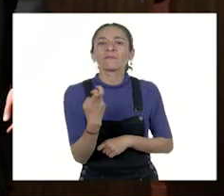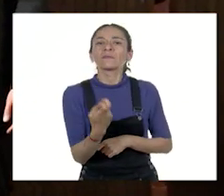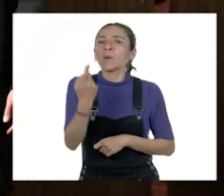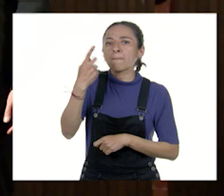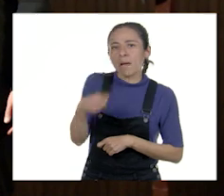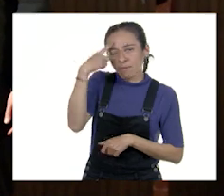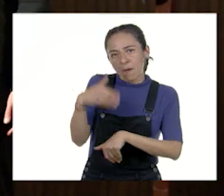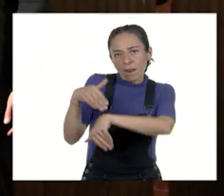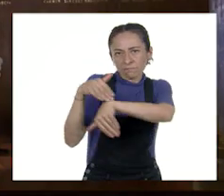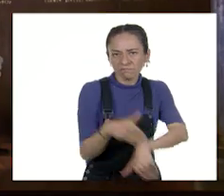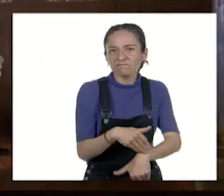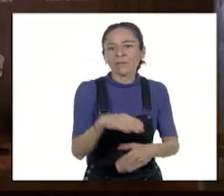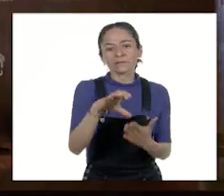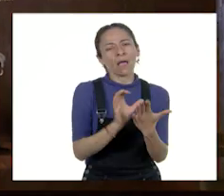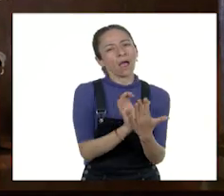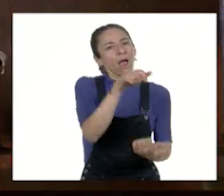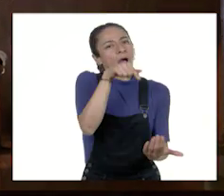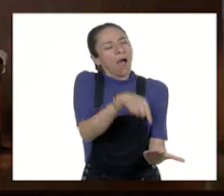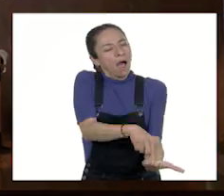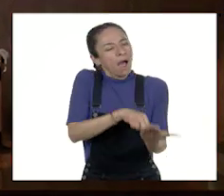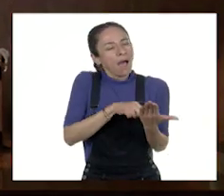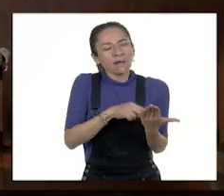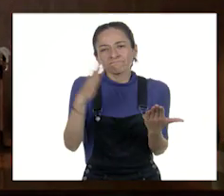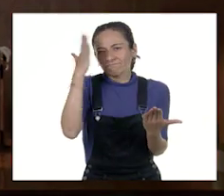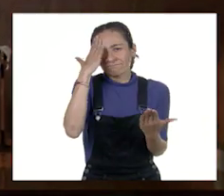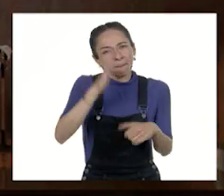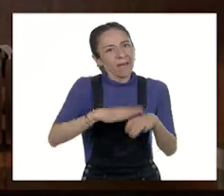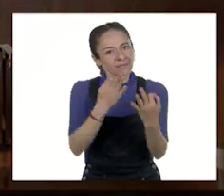¿Fue fácil ponerse de acuerdo? Vamos a ver.